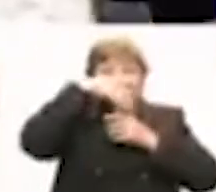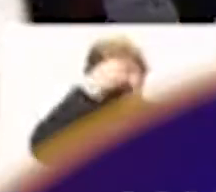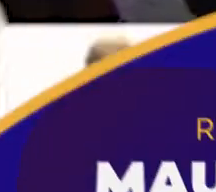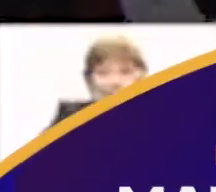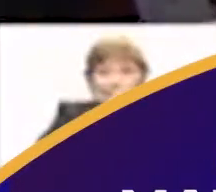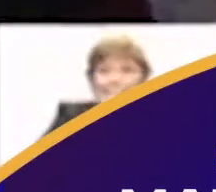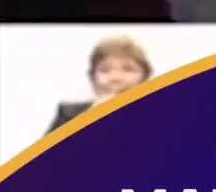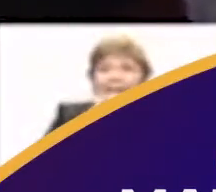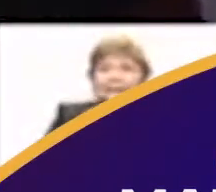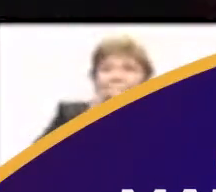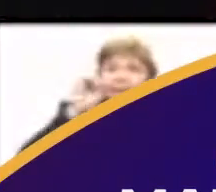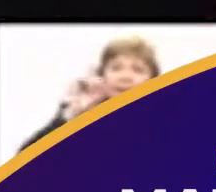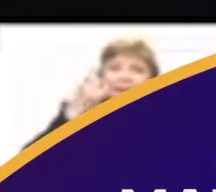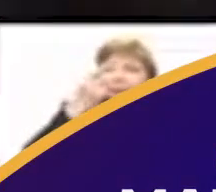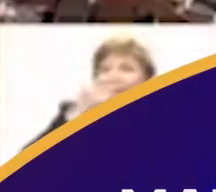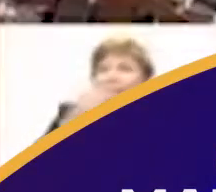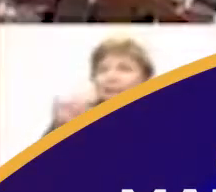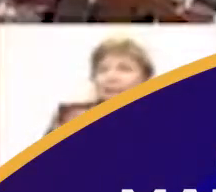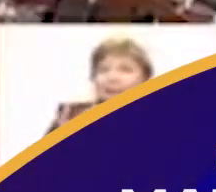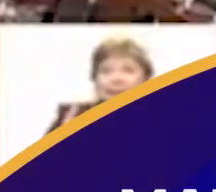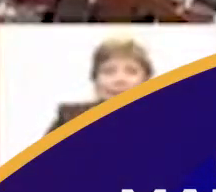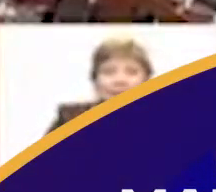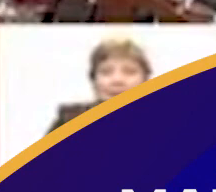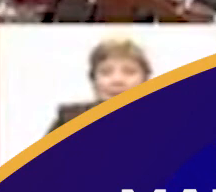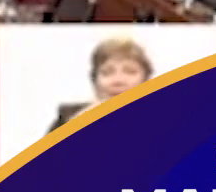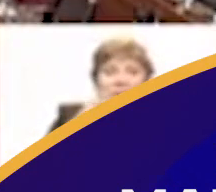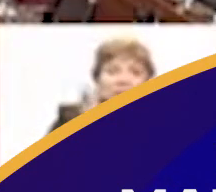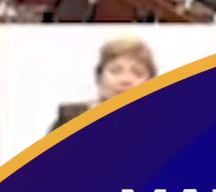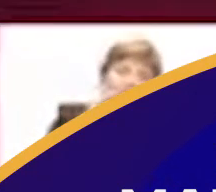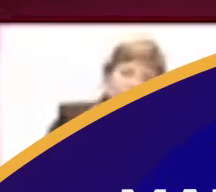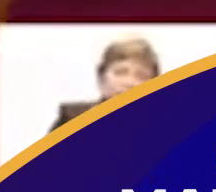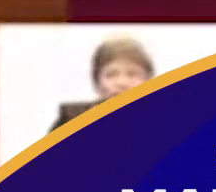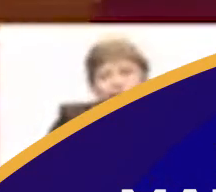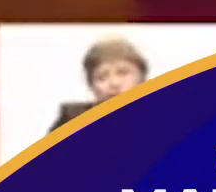según las últimas encuestas. Mauricio Sagastegui, Nativa, nos conecta.